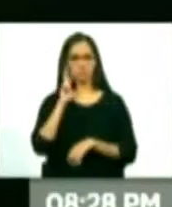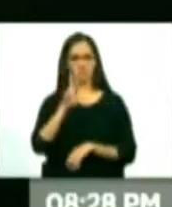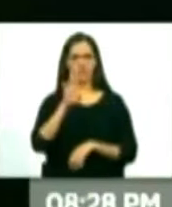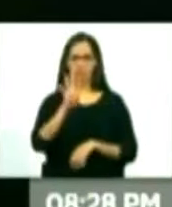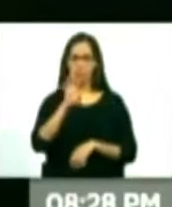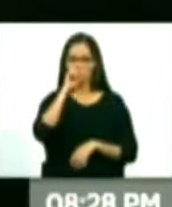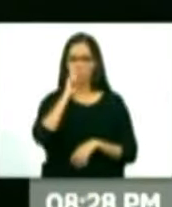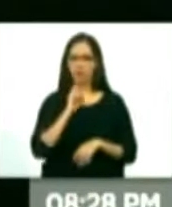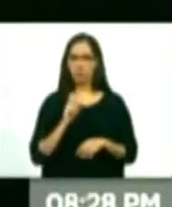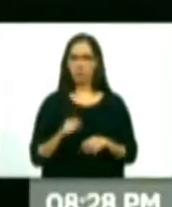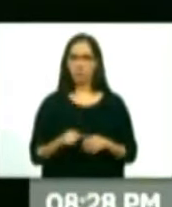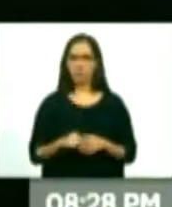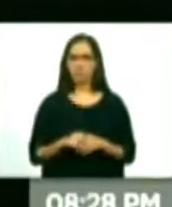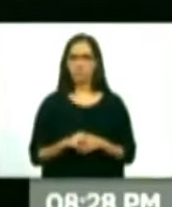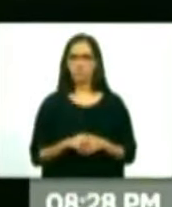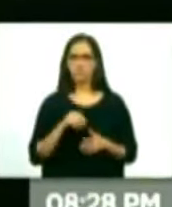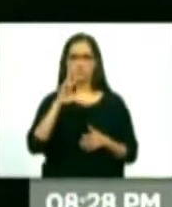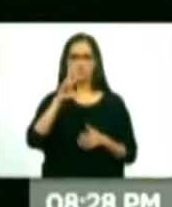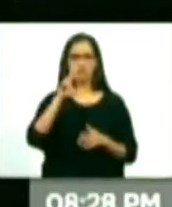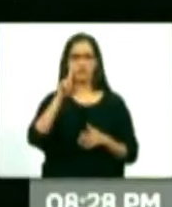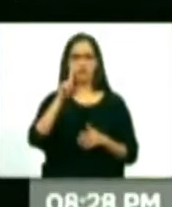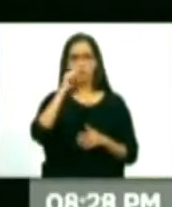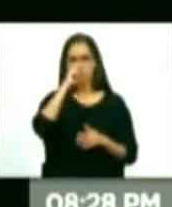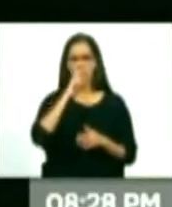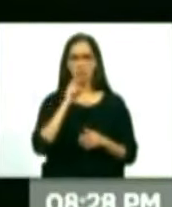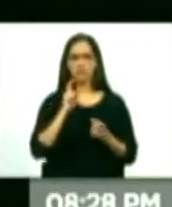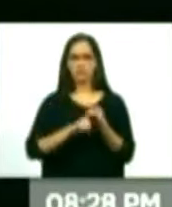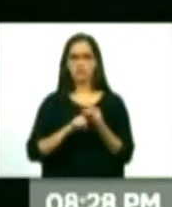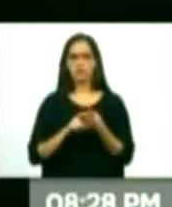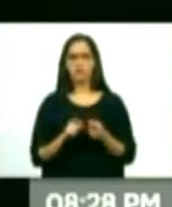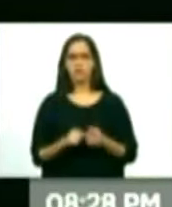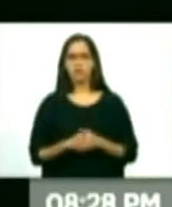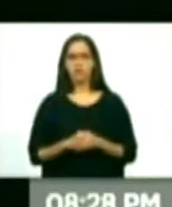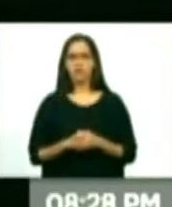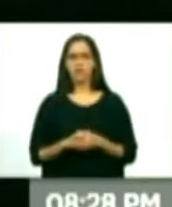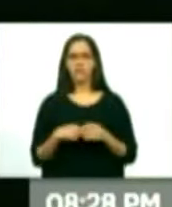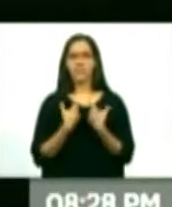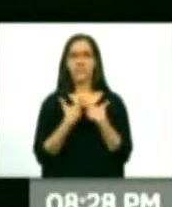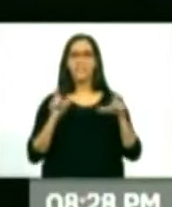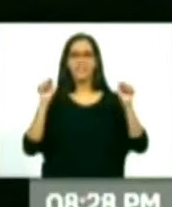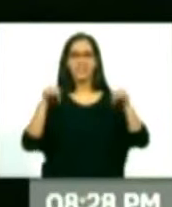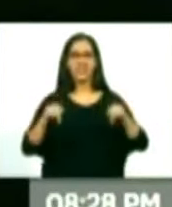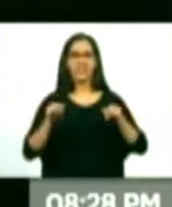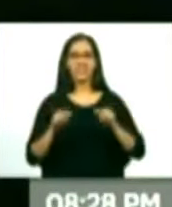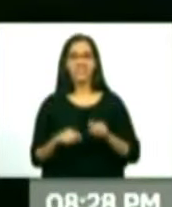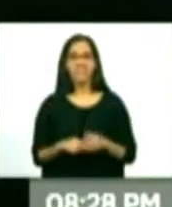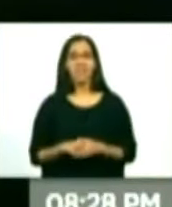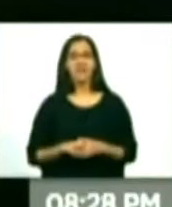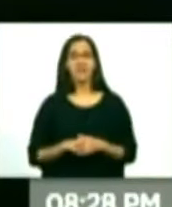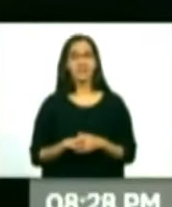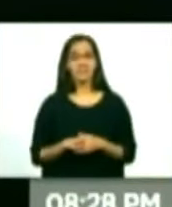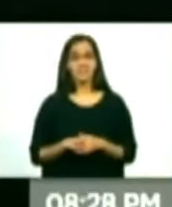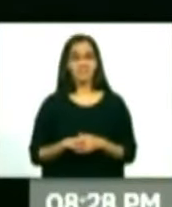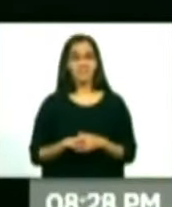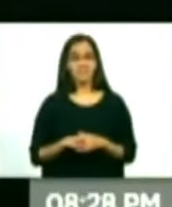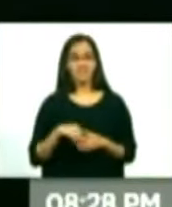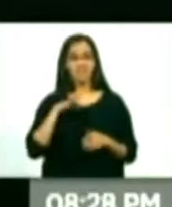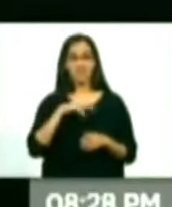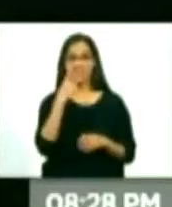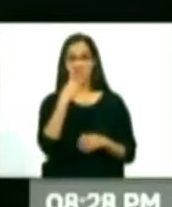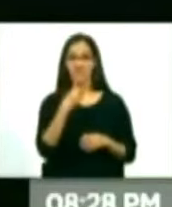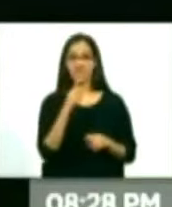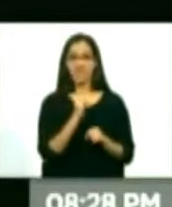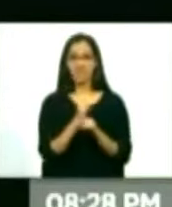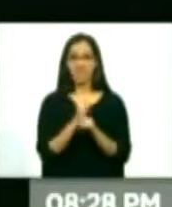después? 31 años después. Estuviera saliendo yo de libertad ahorita. ¿Ah? Y estuviera viendo